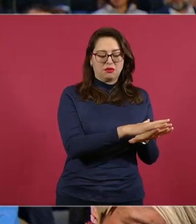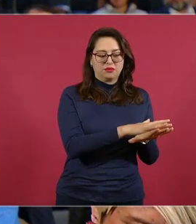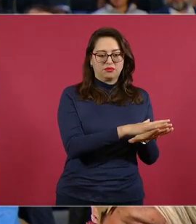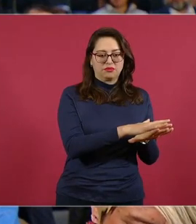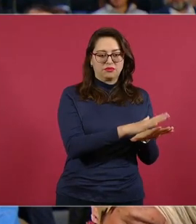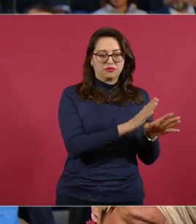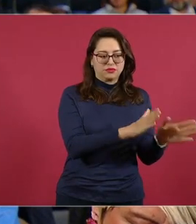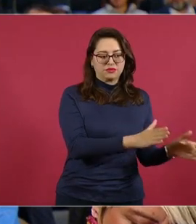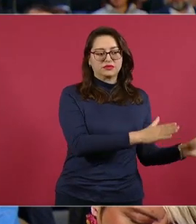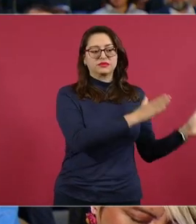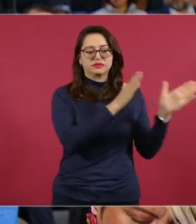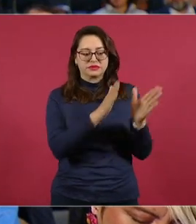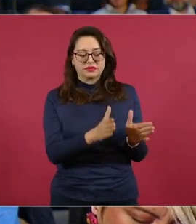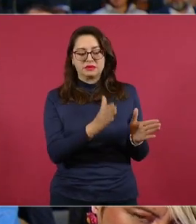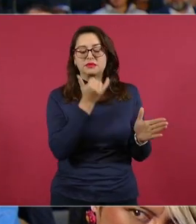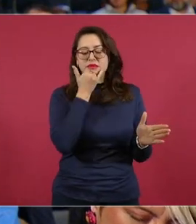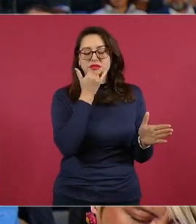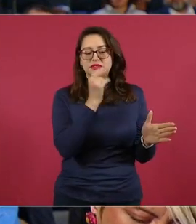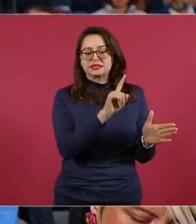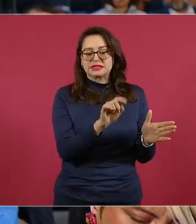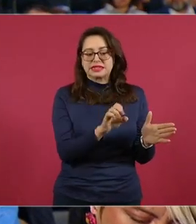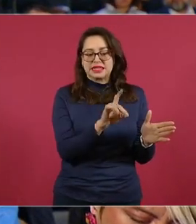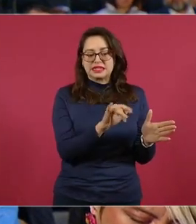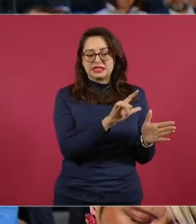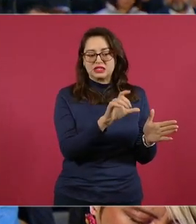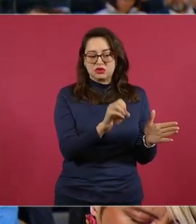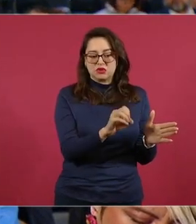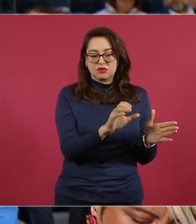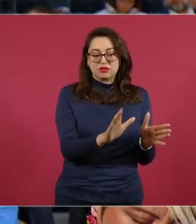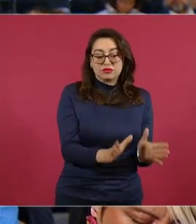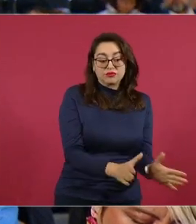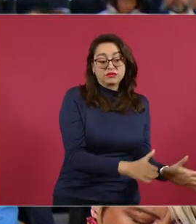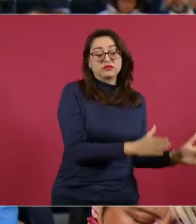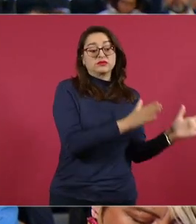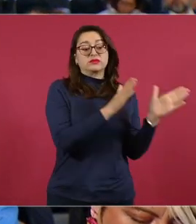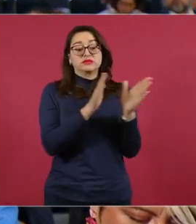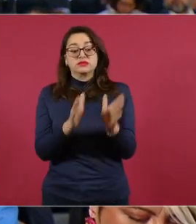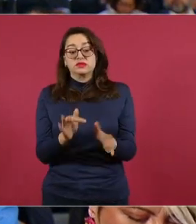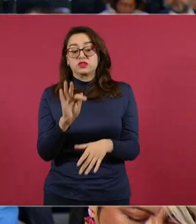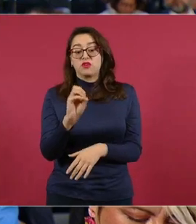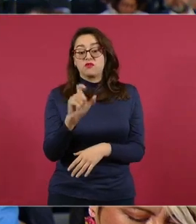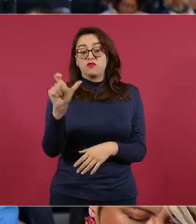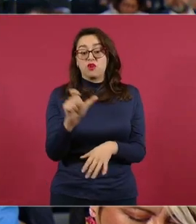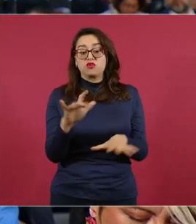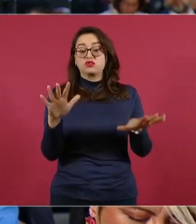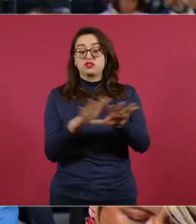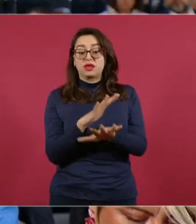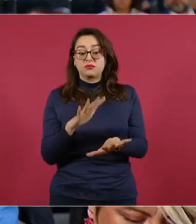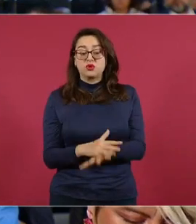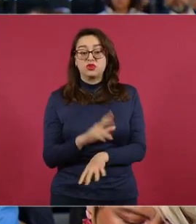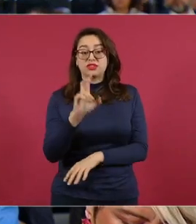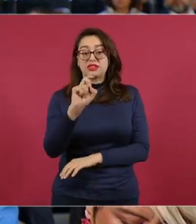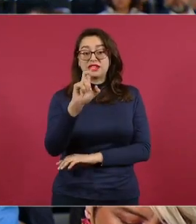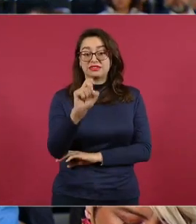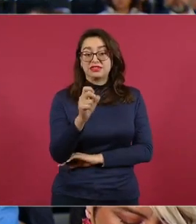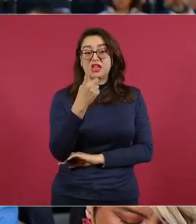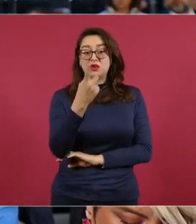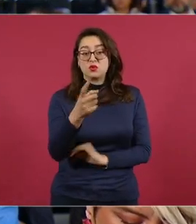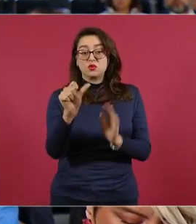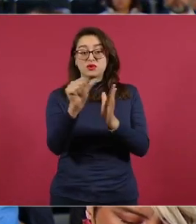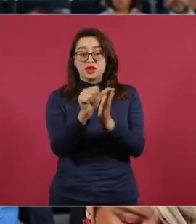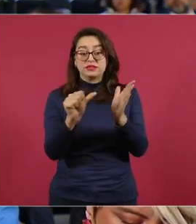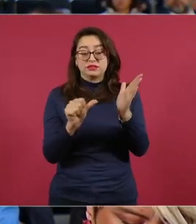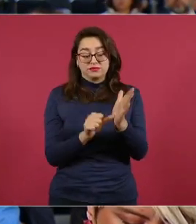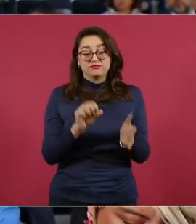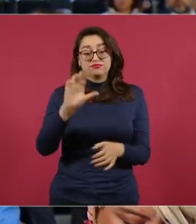Ya fue con Ernesto Zedillo, perdón. De ahí, en el sexenio de Vicente Fox se reformaron 31 artículos. Usted lo ha de tener muy